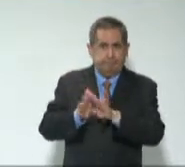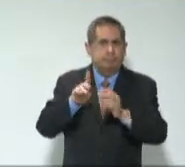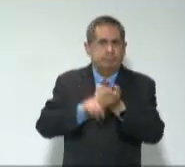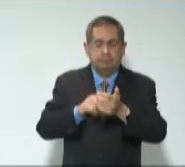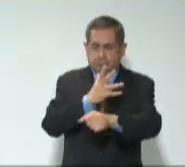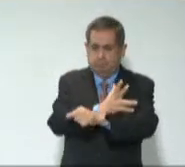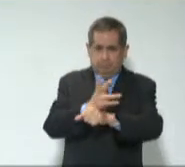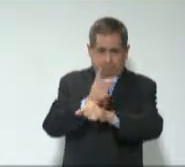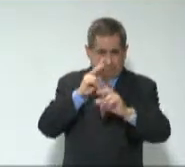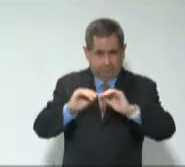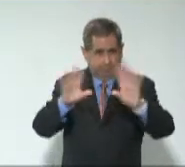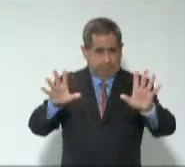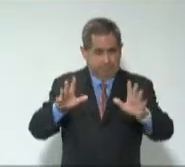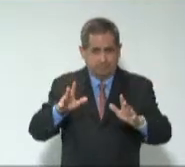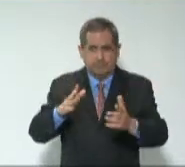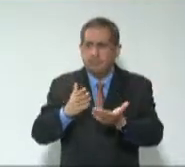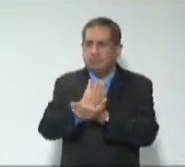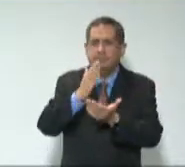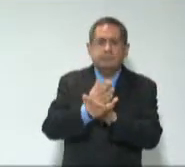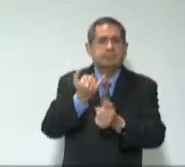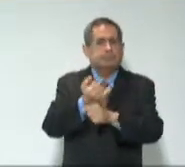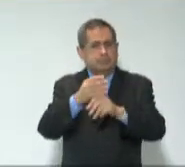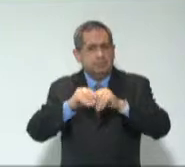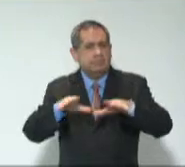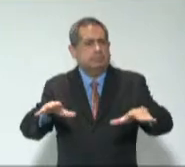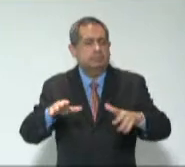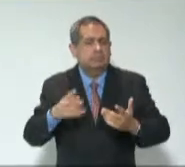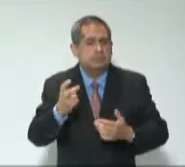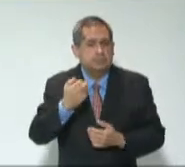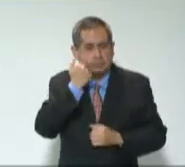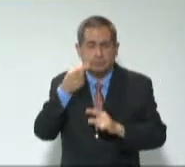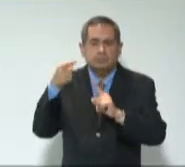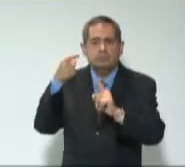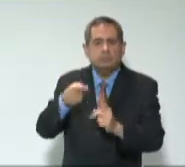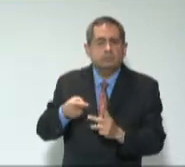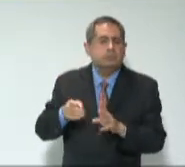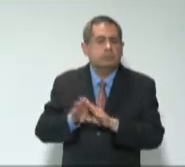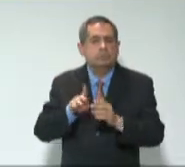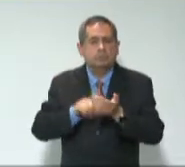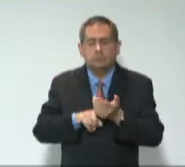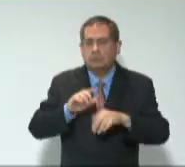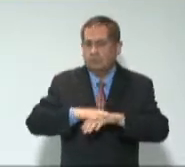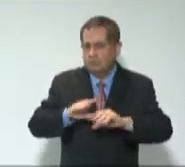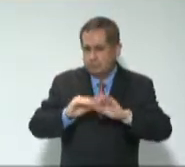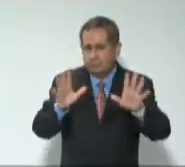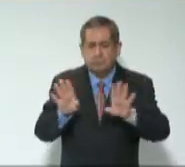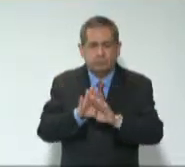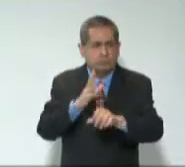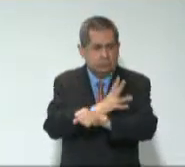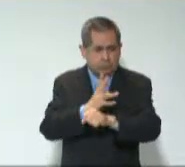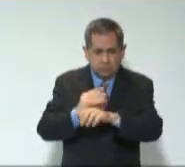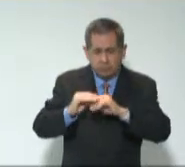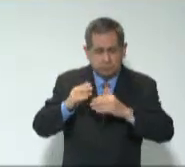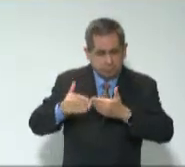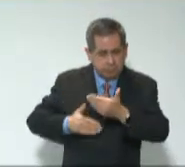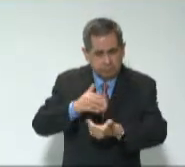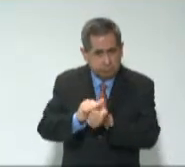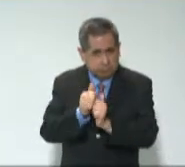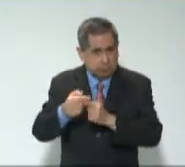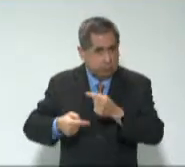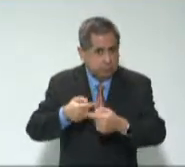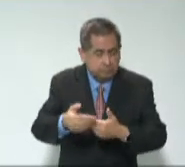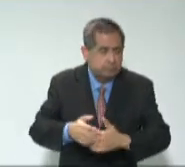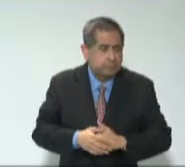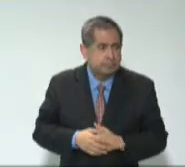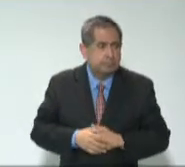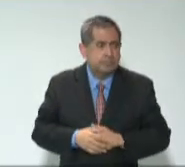transparencia y el acceso a la información pública y quiero señalar tres efectos muy claros que tiene la la transparencia proactiva el primero